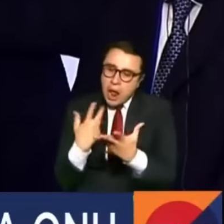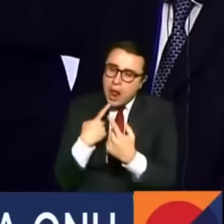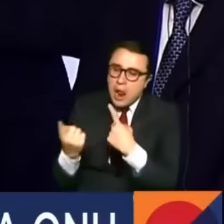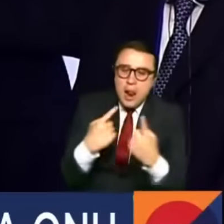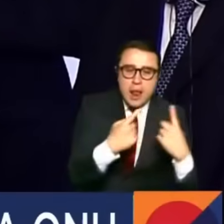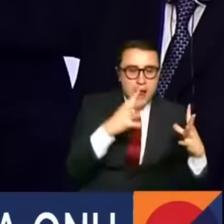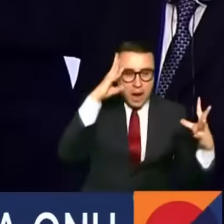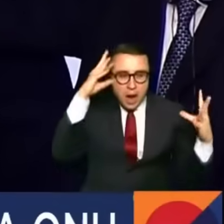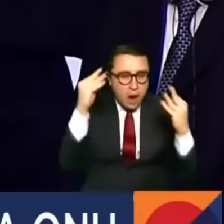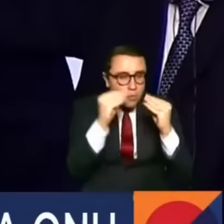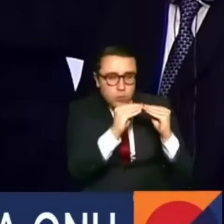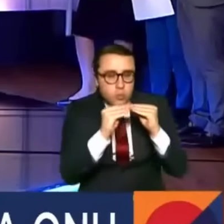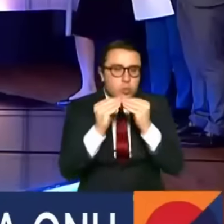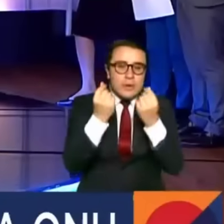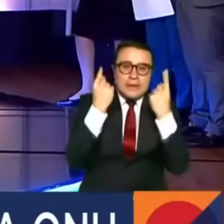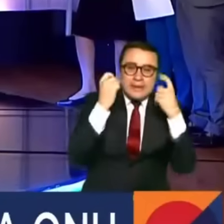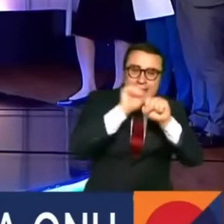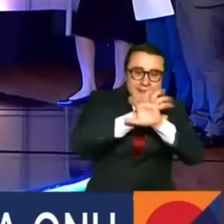entendimiento.